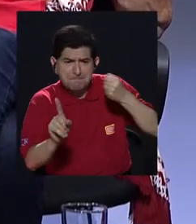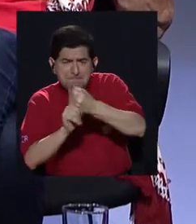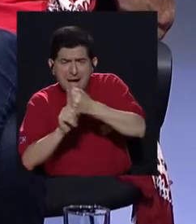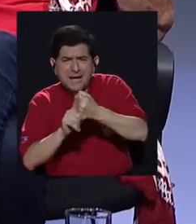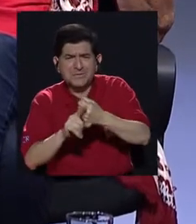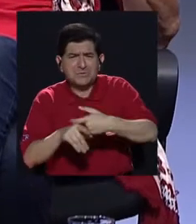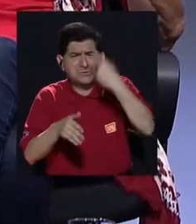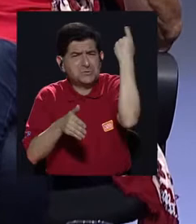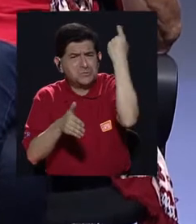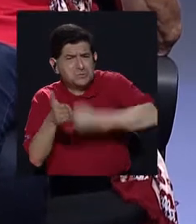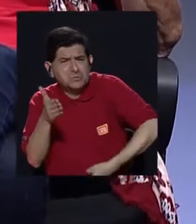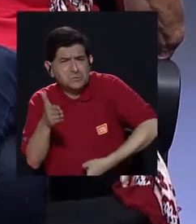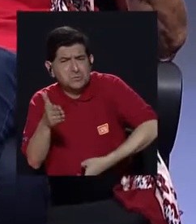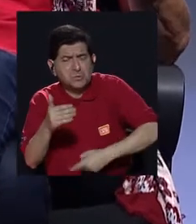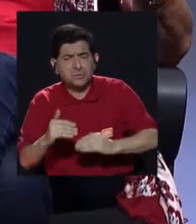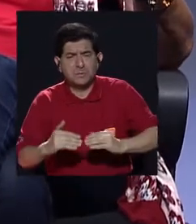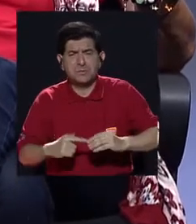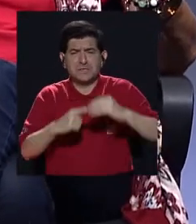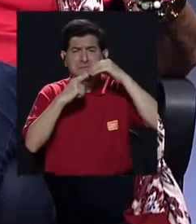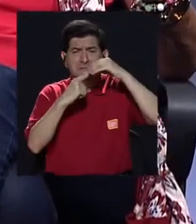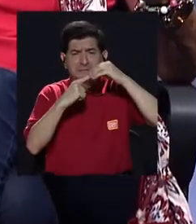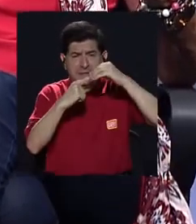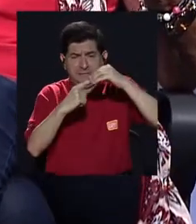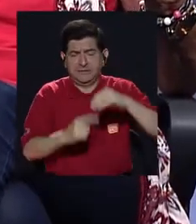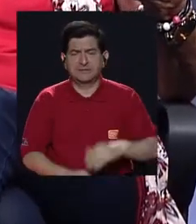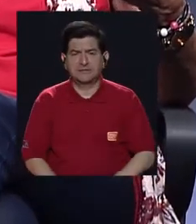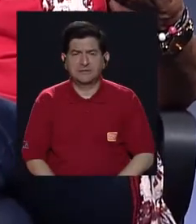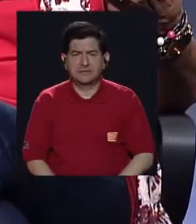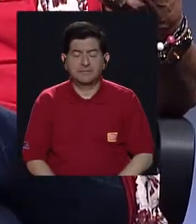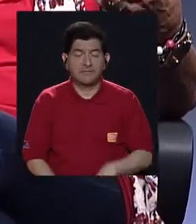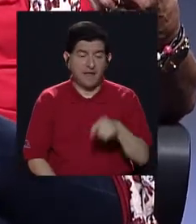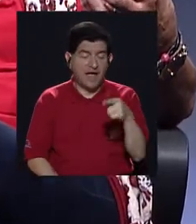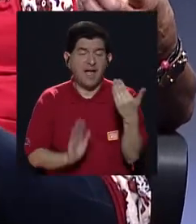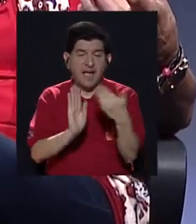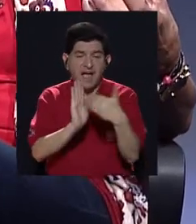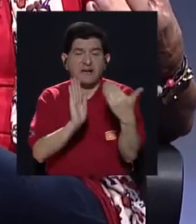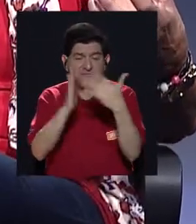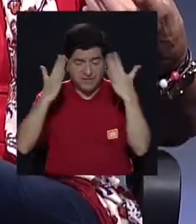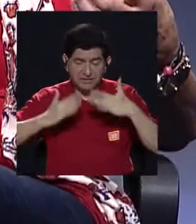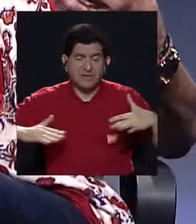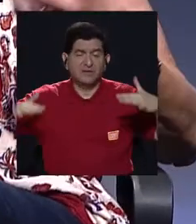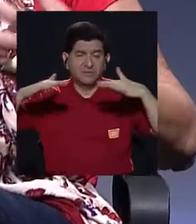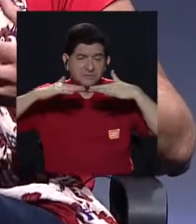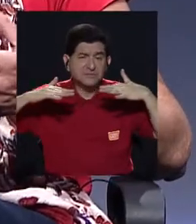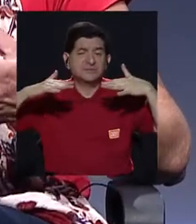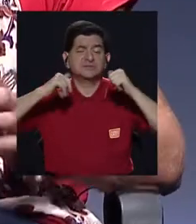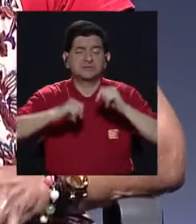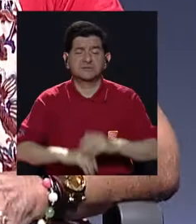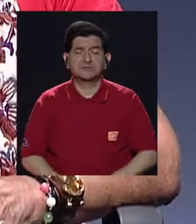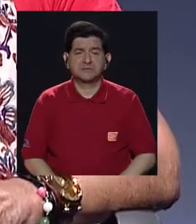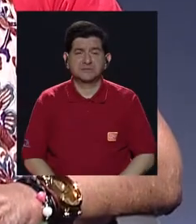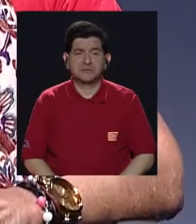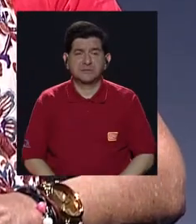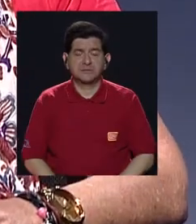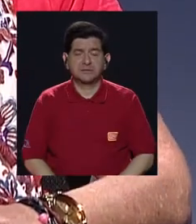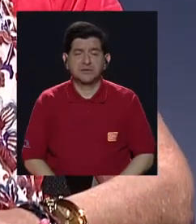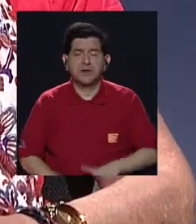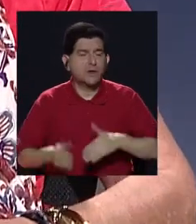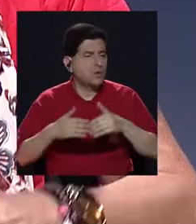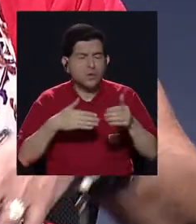tienen los impactos más fuertes d un daño ambiente